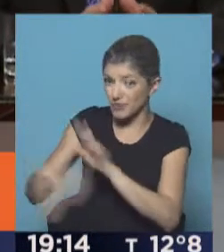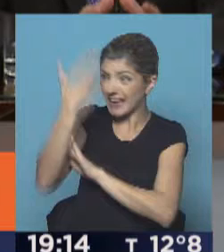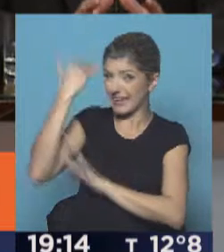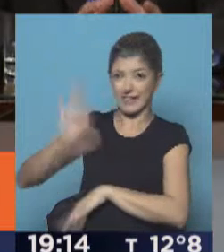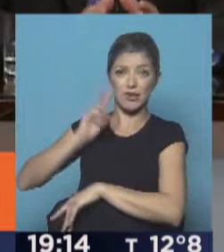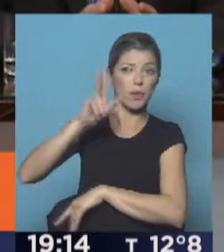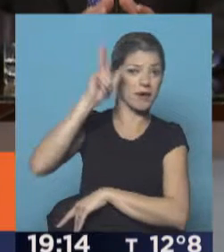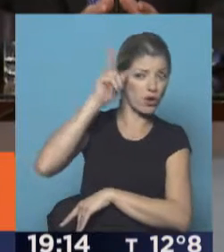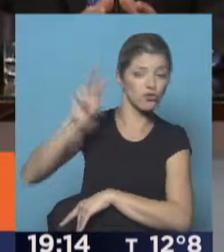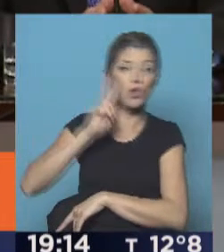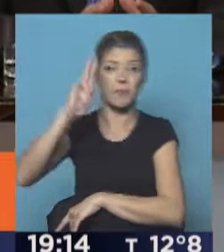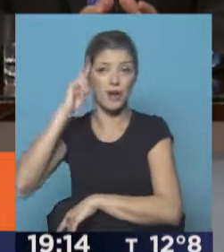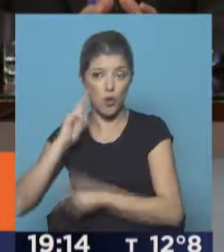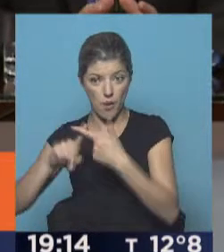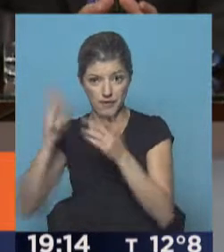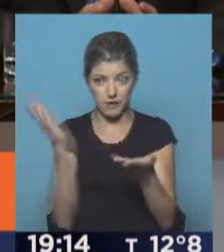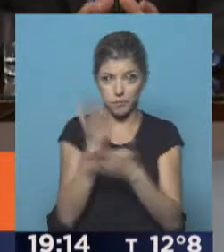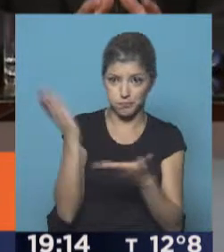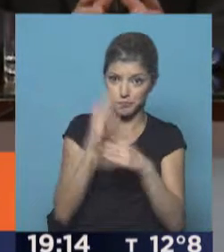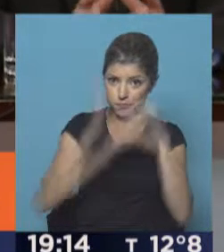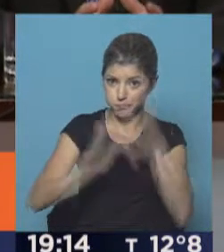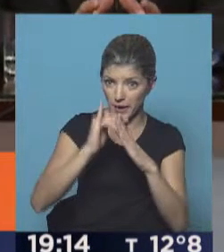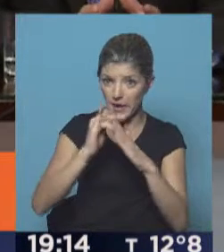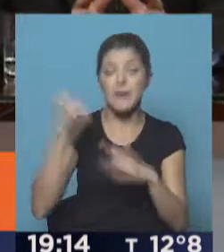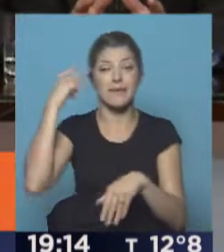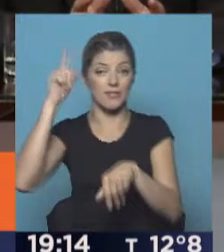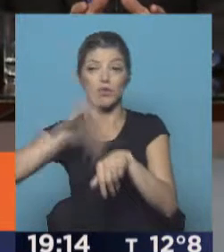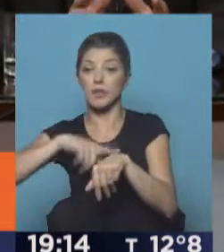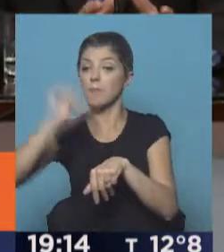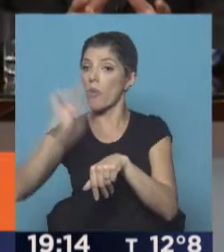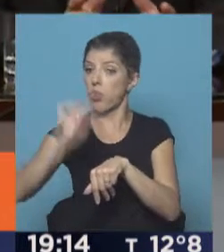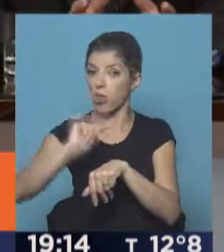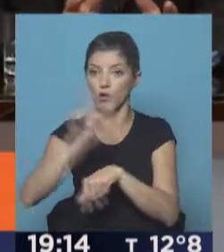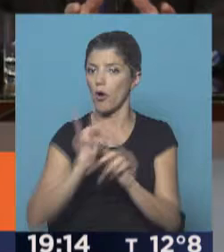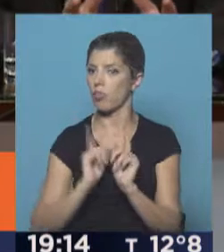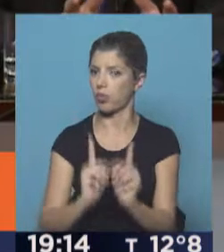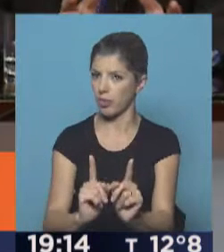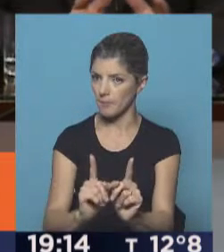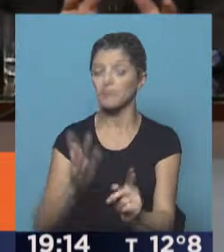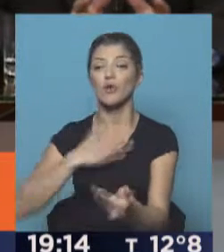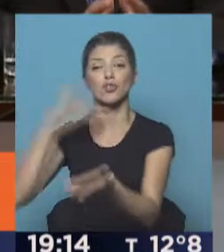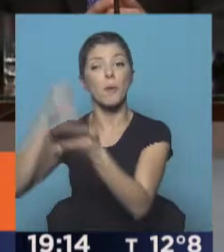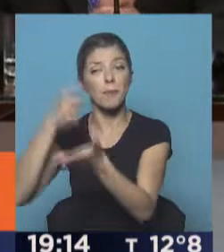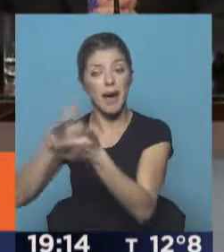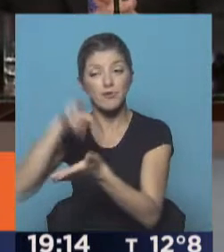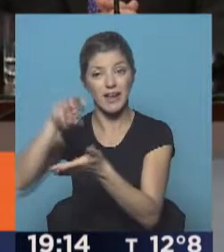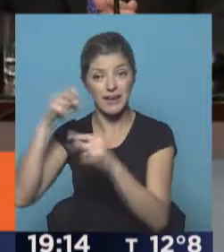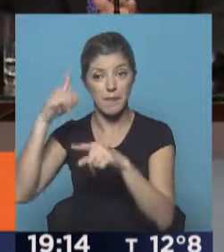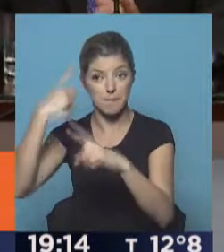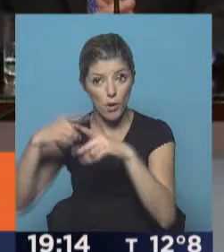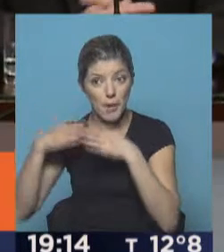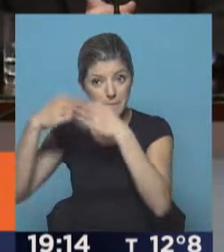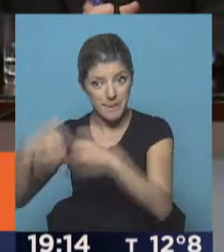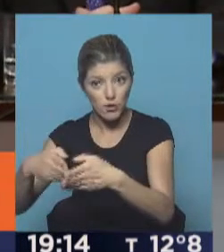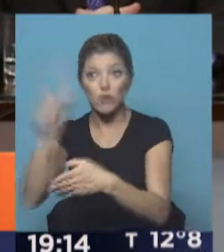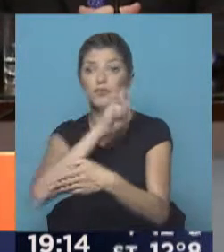y 2009 con carácter de temporario, no fijo, sino temporario. Estamos pagando un alquiler por cada barco de $100.000 por